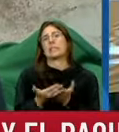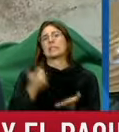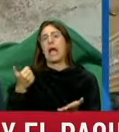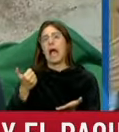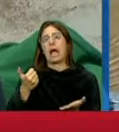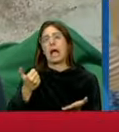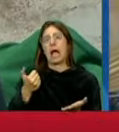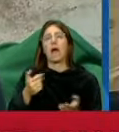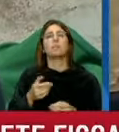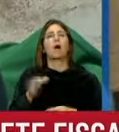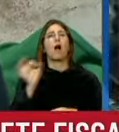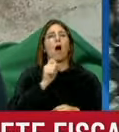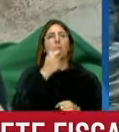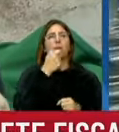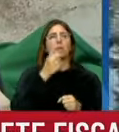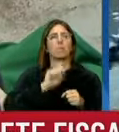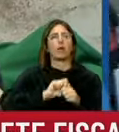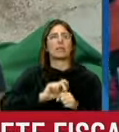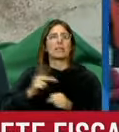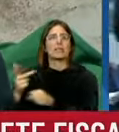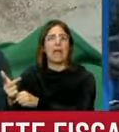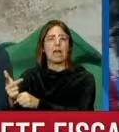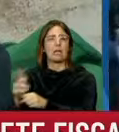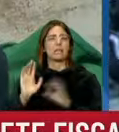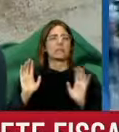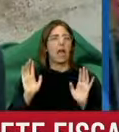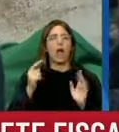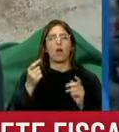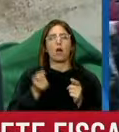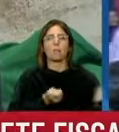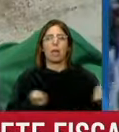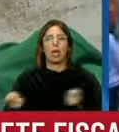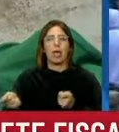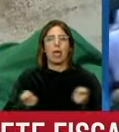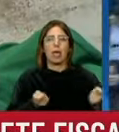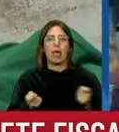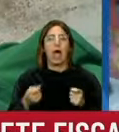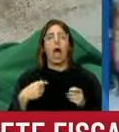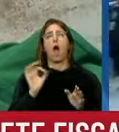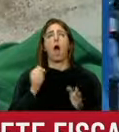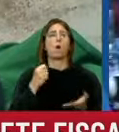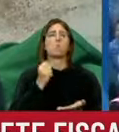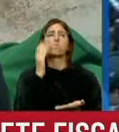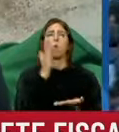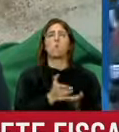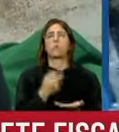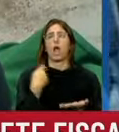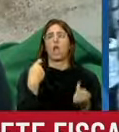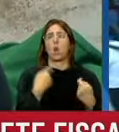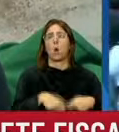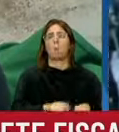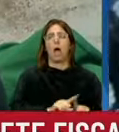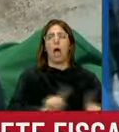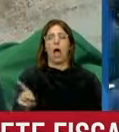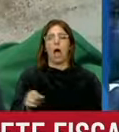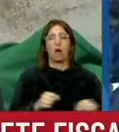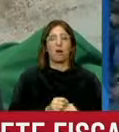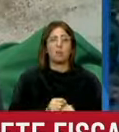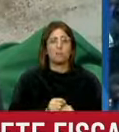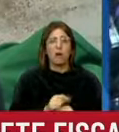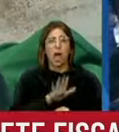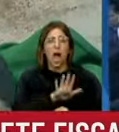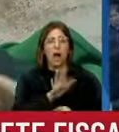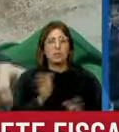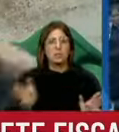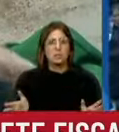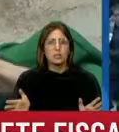Sí. ¿No? Sí. De que iba a venir a tocar la campanita, sí, ¿te acordás? Ay, pobre señora, va a tocar la campanita en el Senado. Alberto